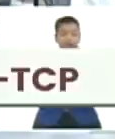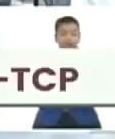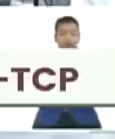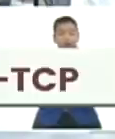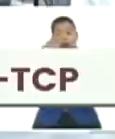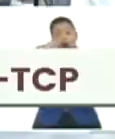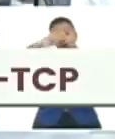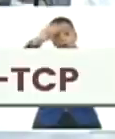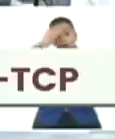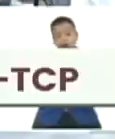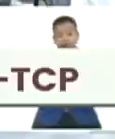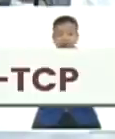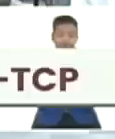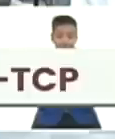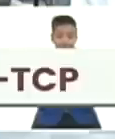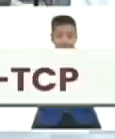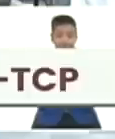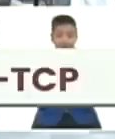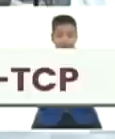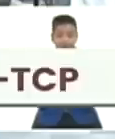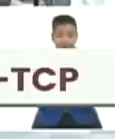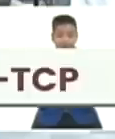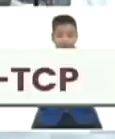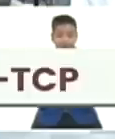Se produjo